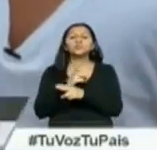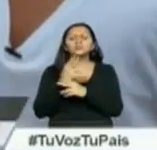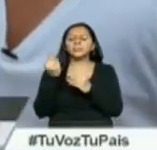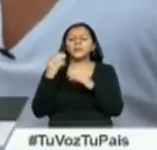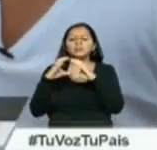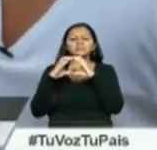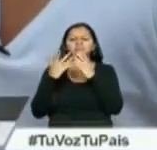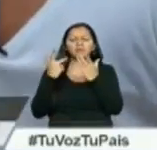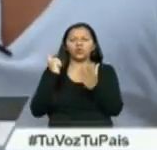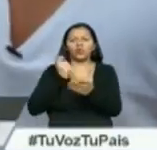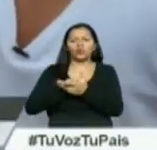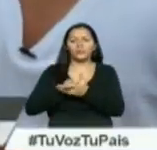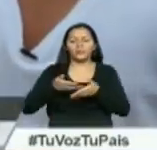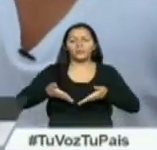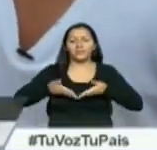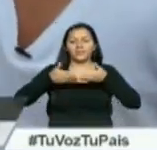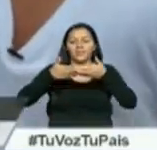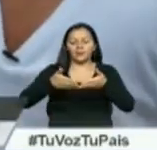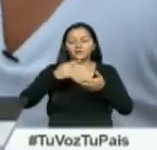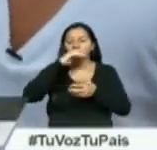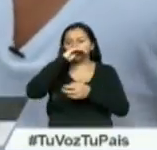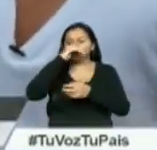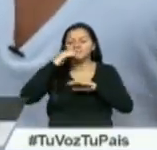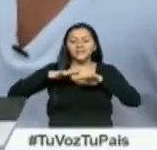la embarcación, red,